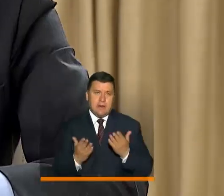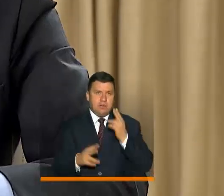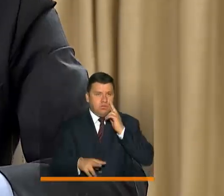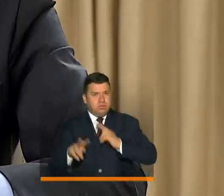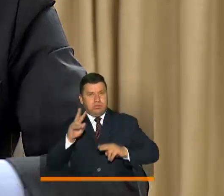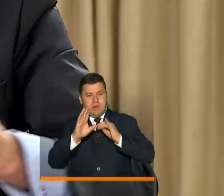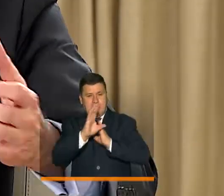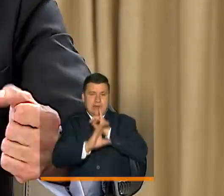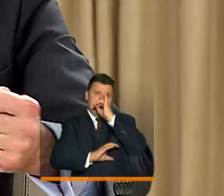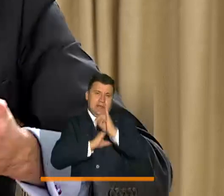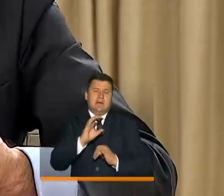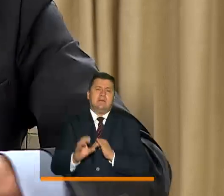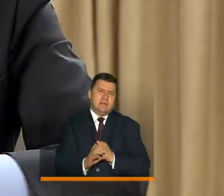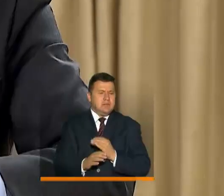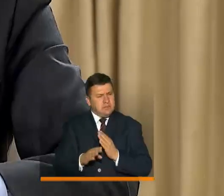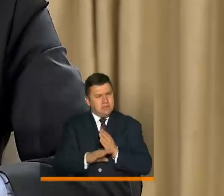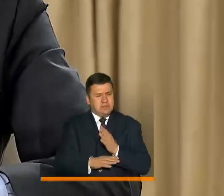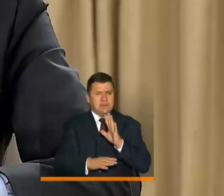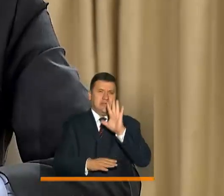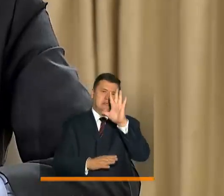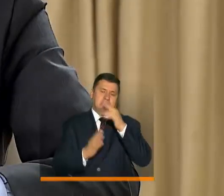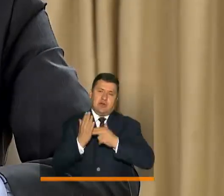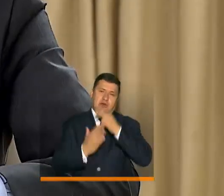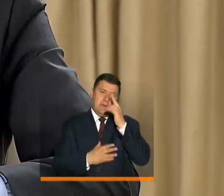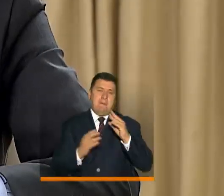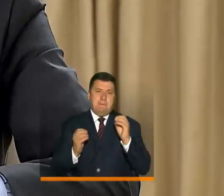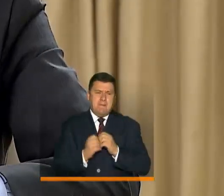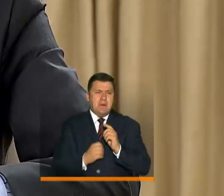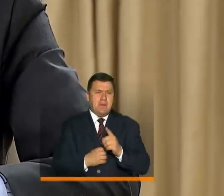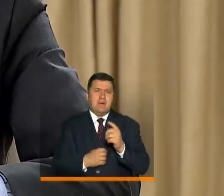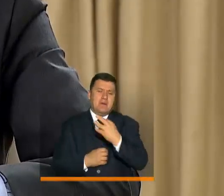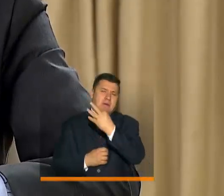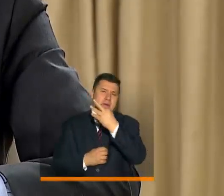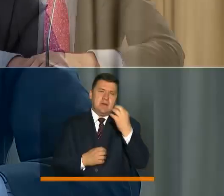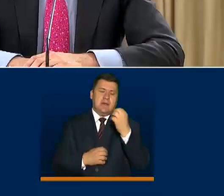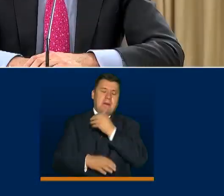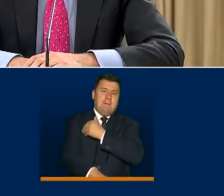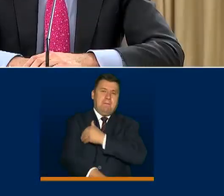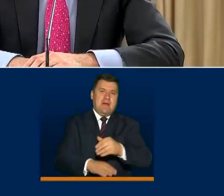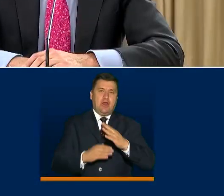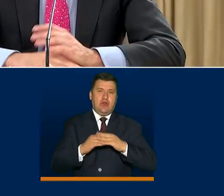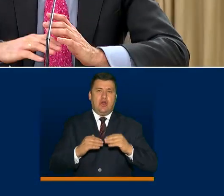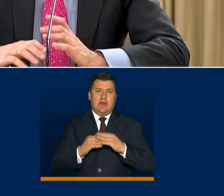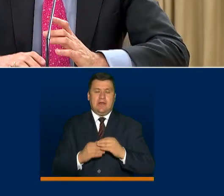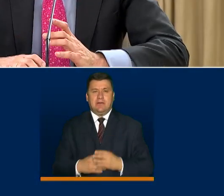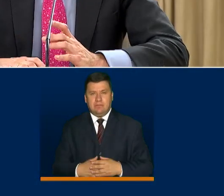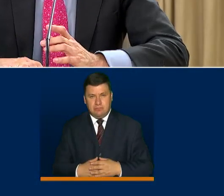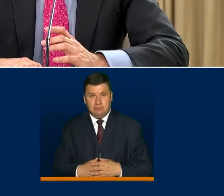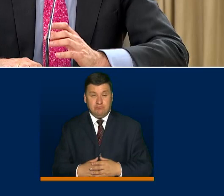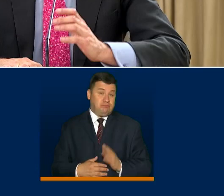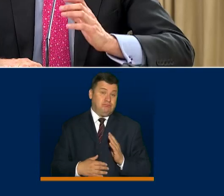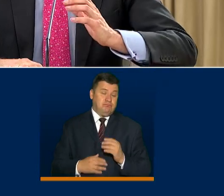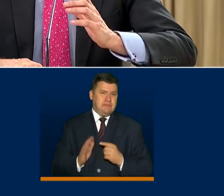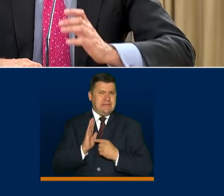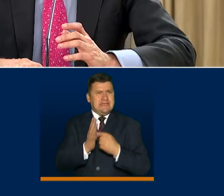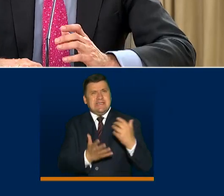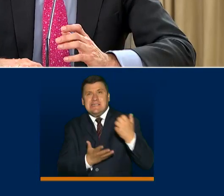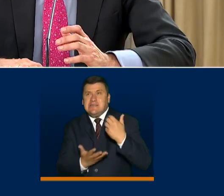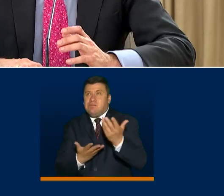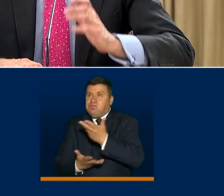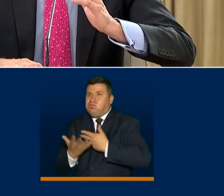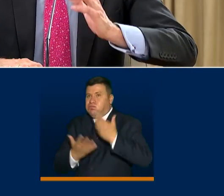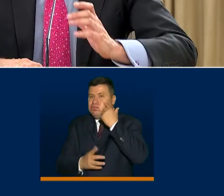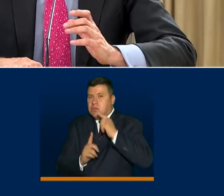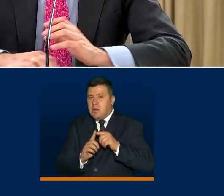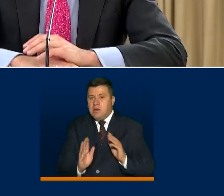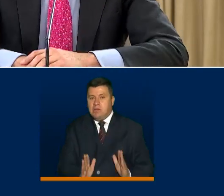turismo internacional y atraer 5 proyectos de inversión por cerca de 300 millones de dólares. Todo lo anterior con el compromiso de